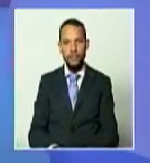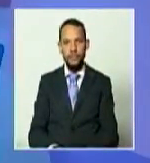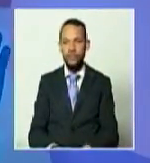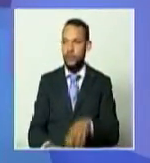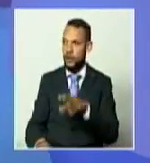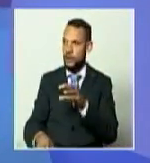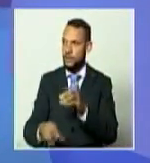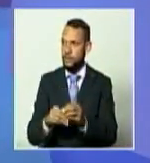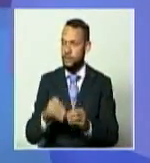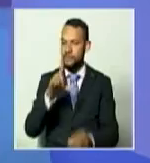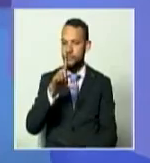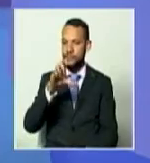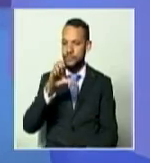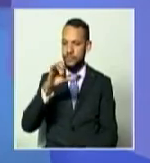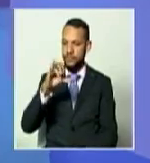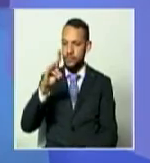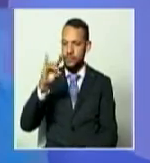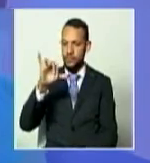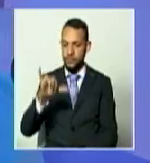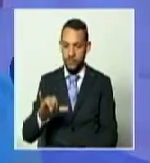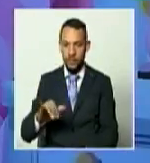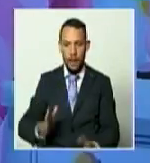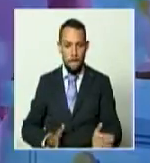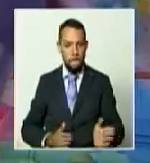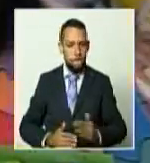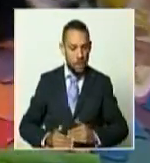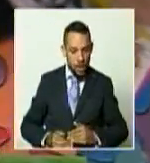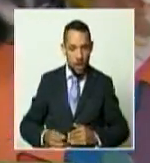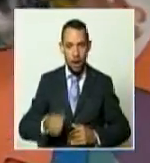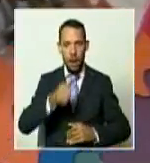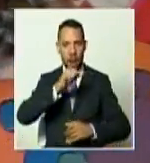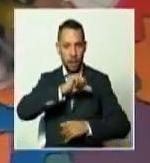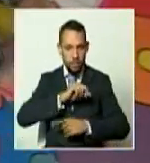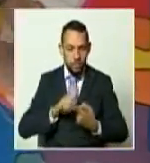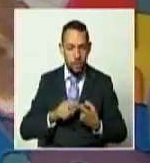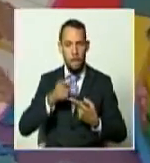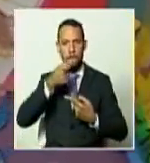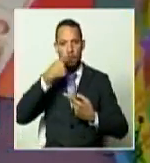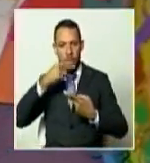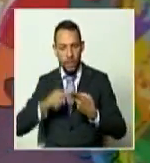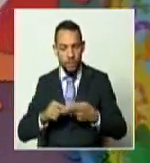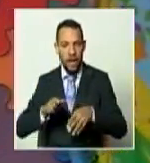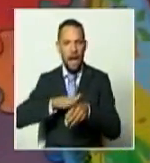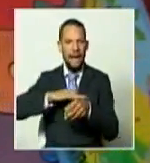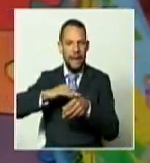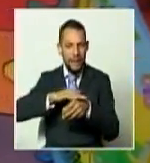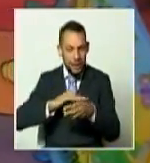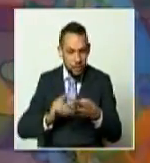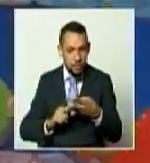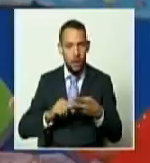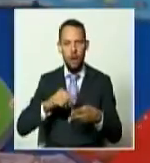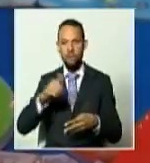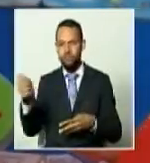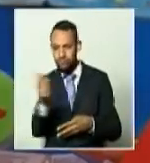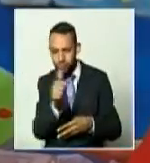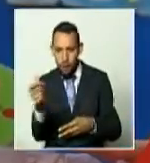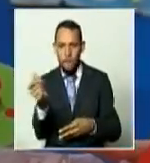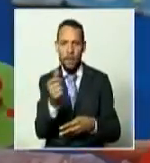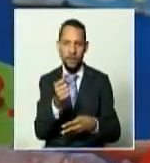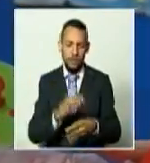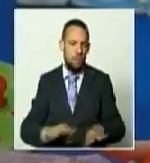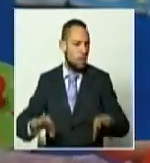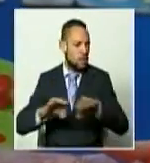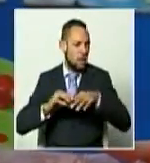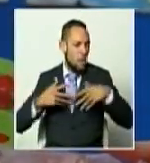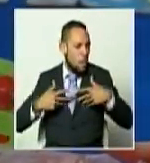Lady consigue donaciones de pañales, suplementos alimenticios, medicamentos, cremas, transportes, almuerzos y ropa. Cualquier ayuda para